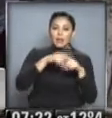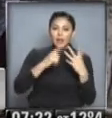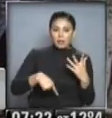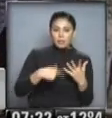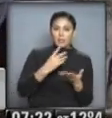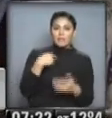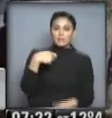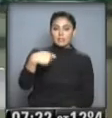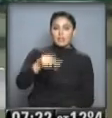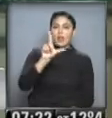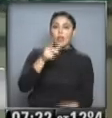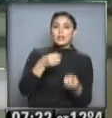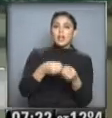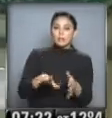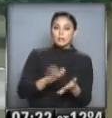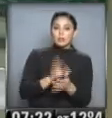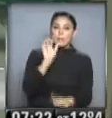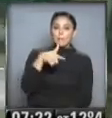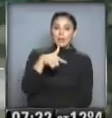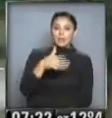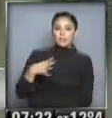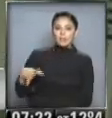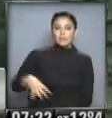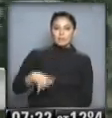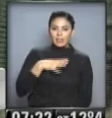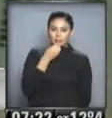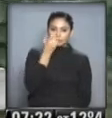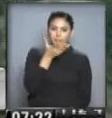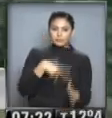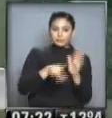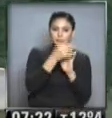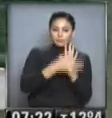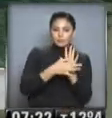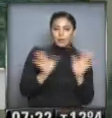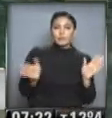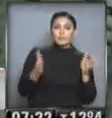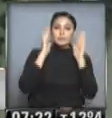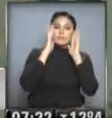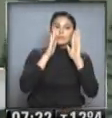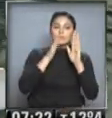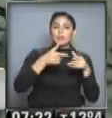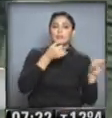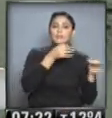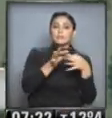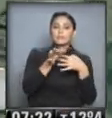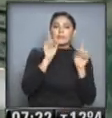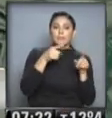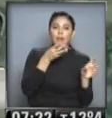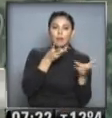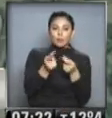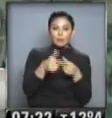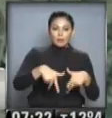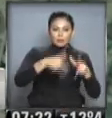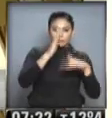partir del lunes se utilizarán en el plan de esterilización de divisas que estarán destinados a dinamizar el sector inmobiliario de la construcción y